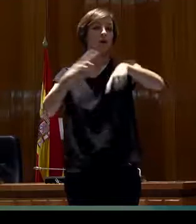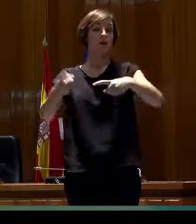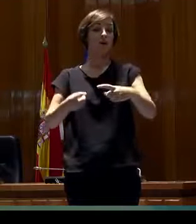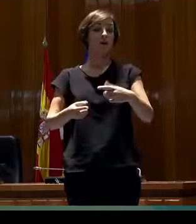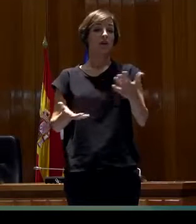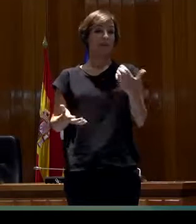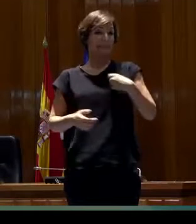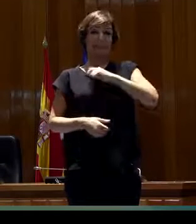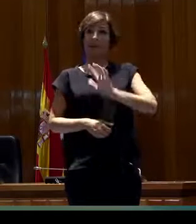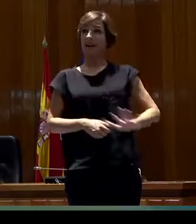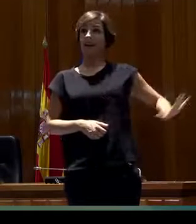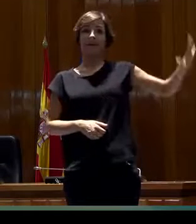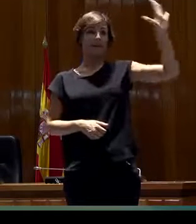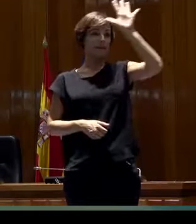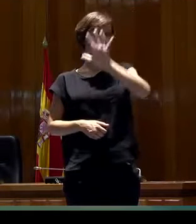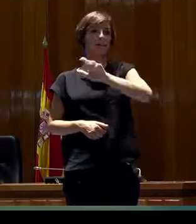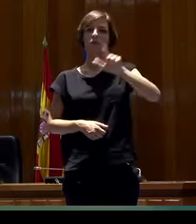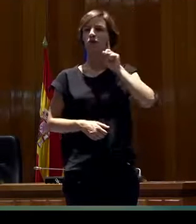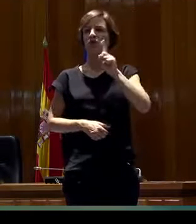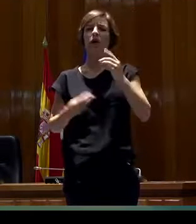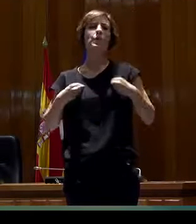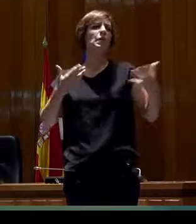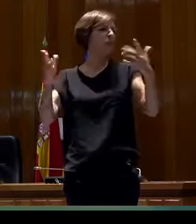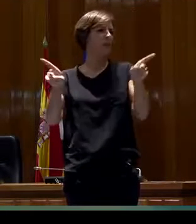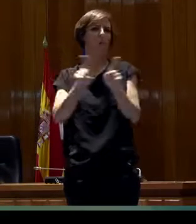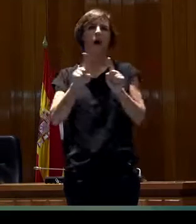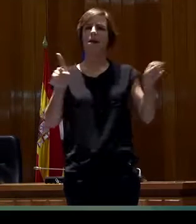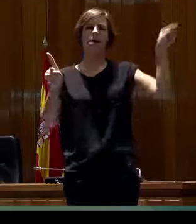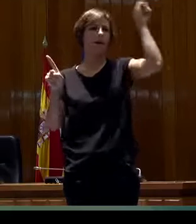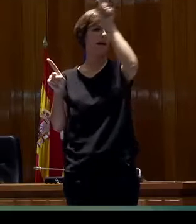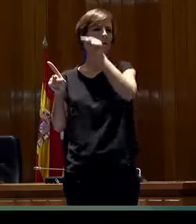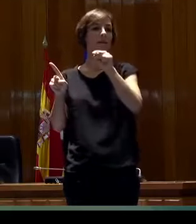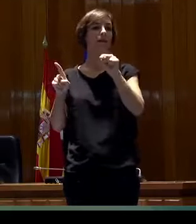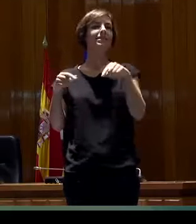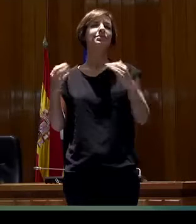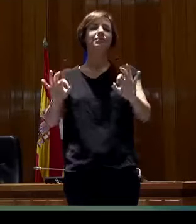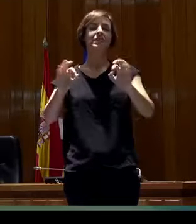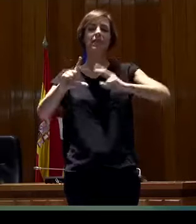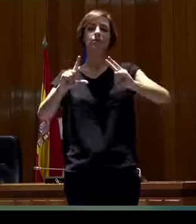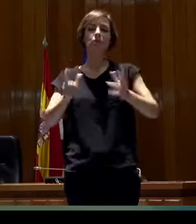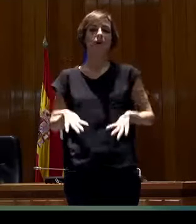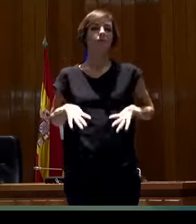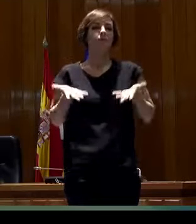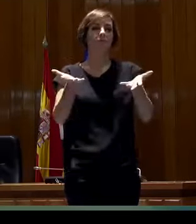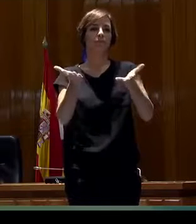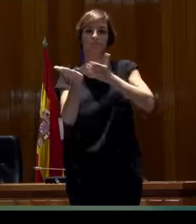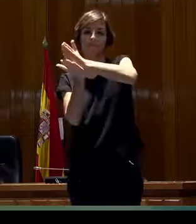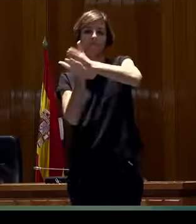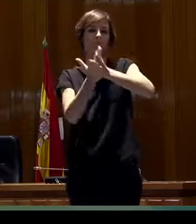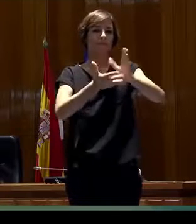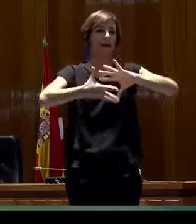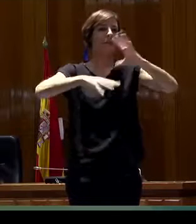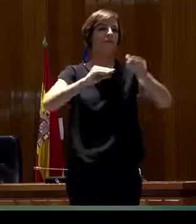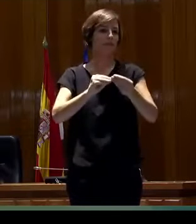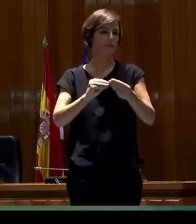cobertura a nivel estatal para todas las personas del territorio estatal y, sobre todo, que ofrece una multicanalidad de acceso. Es decir, que